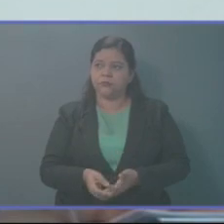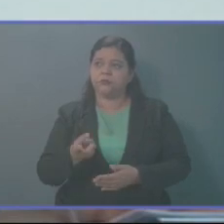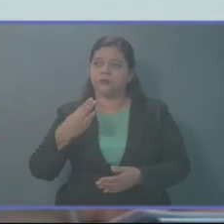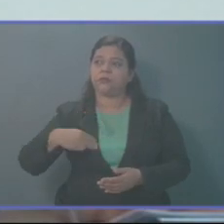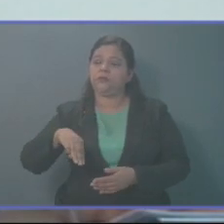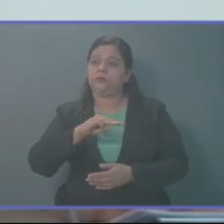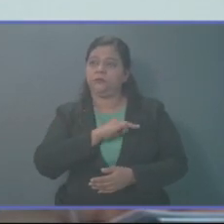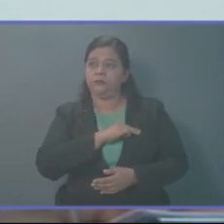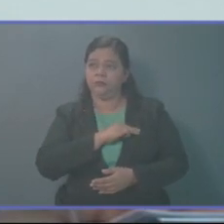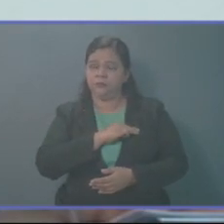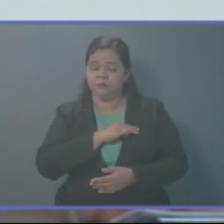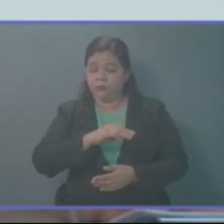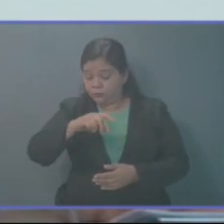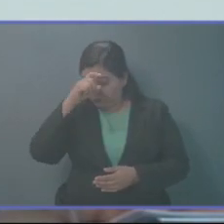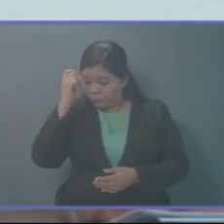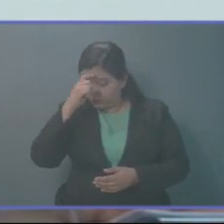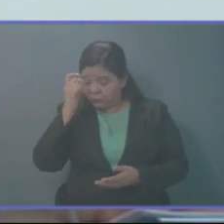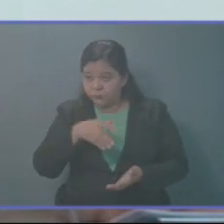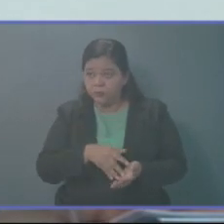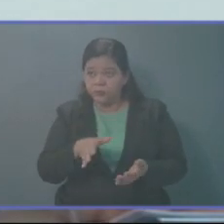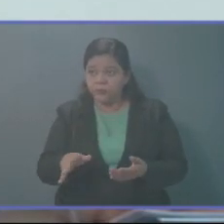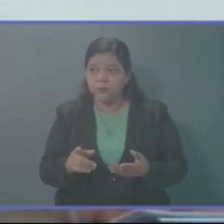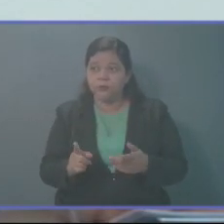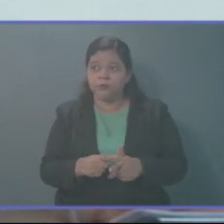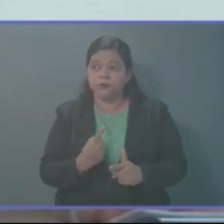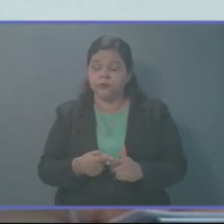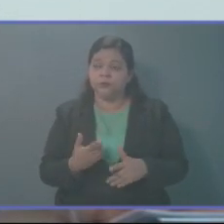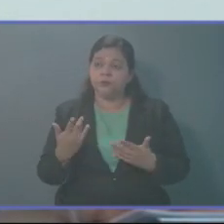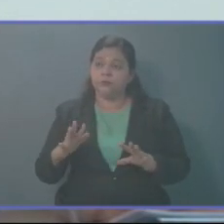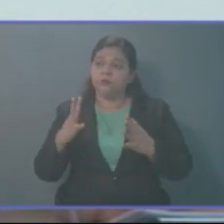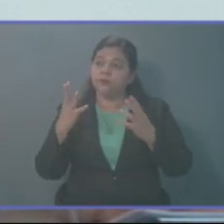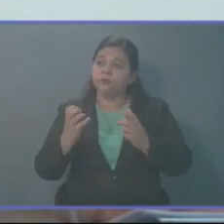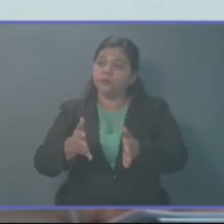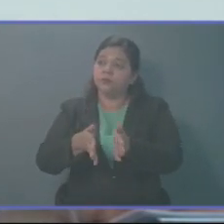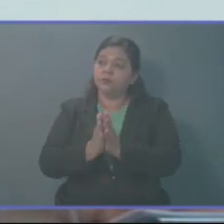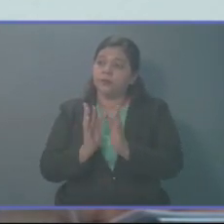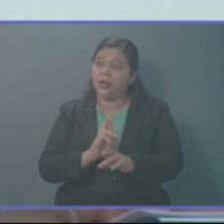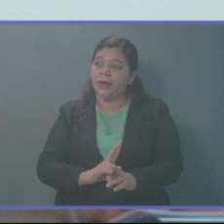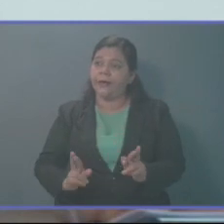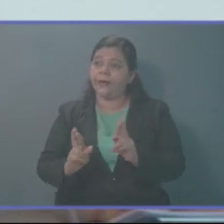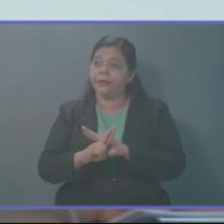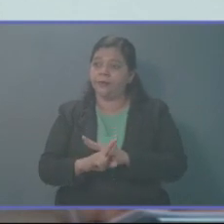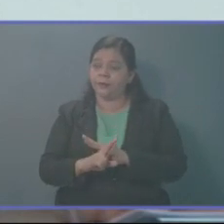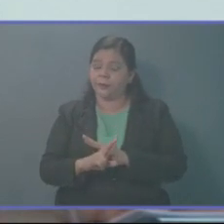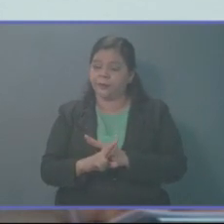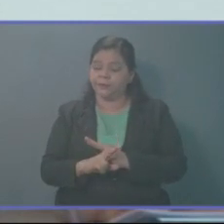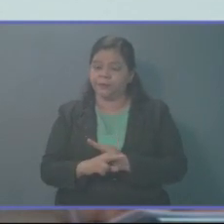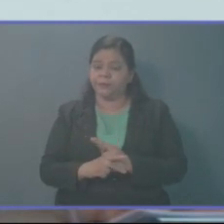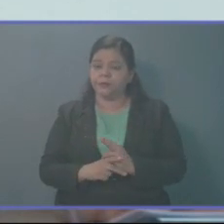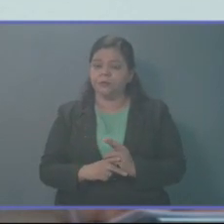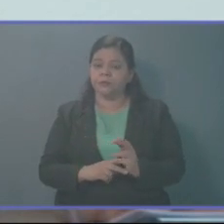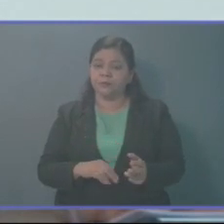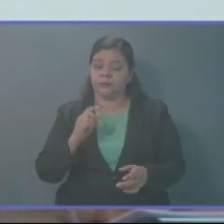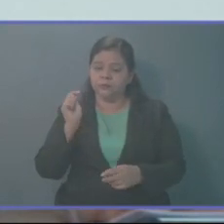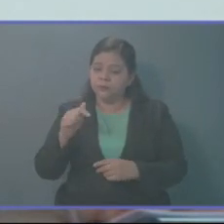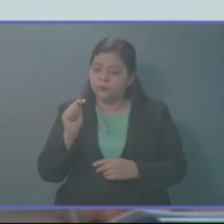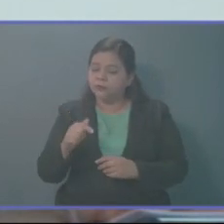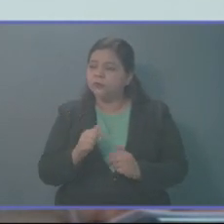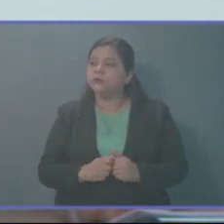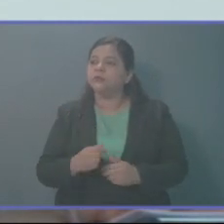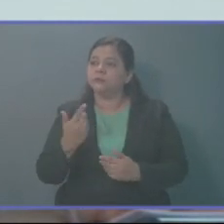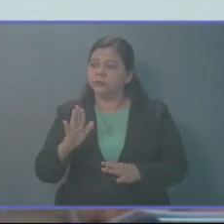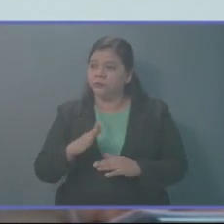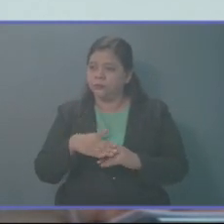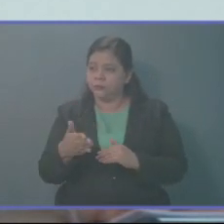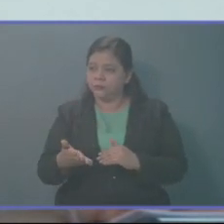Ministerio de Obras Públicas, ¿verdad? Es lo que está solicitando es esa reforma, ¿verdad? Y por lo tanto, ya le doy la